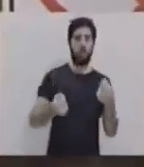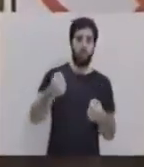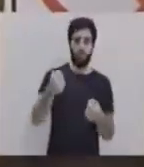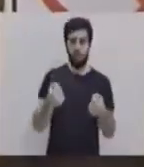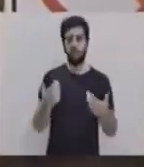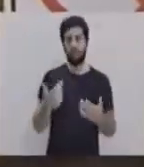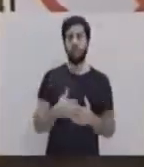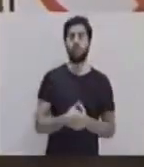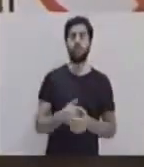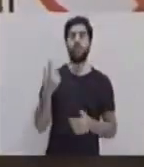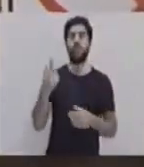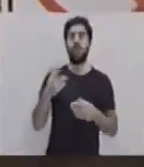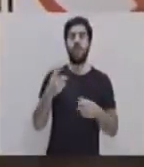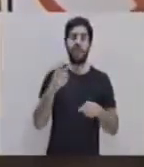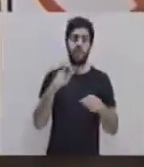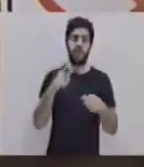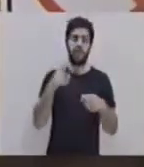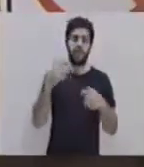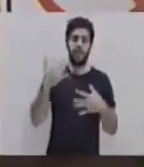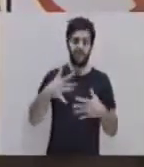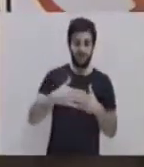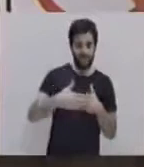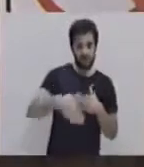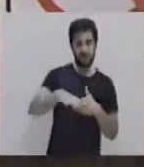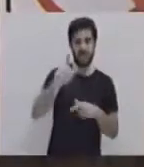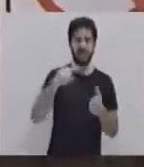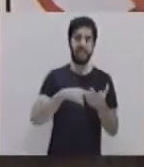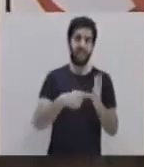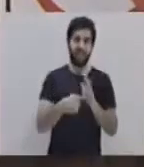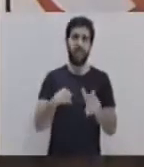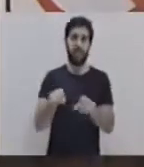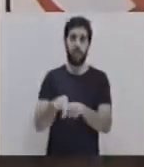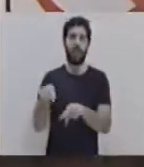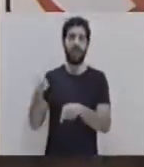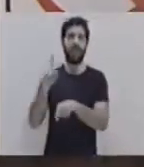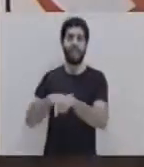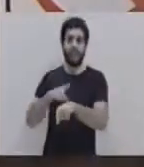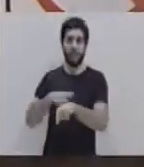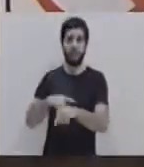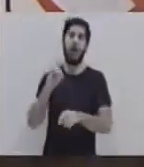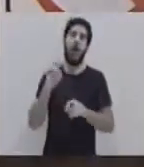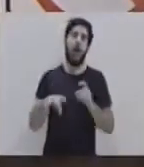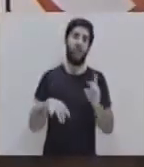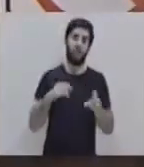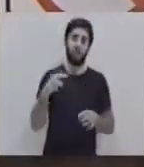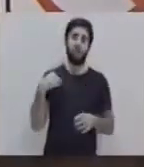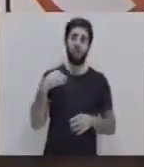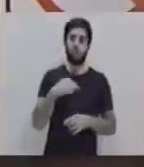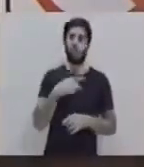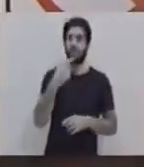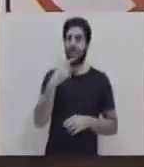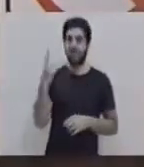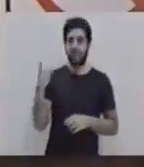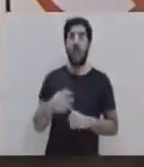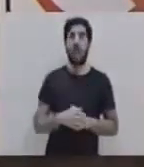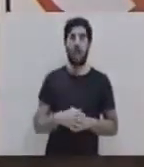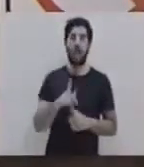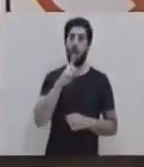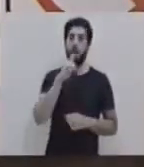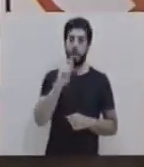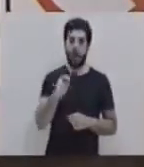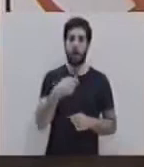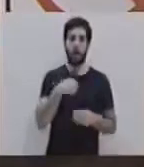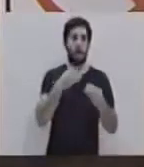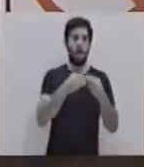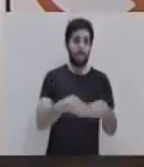carretera. La velocidad al final se traduce en tiempo, ¿verdad? Ajá. Y el tiempo, algunas veces nosotros hemos escuchado aquel dicho famoso de